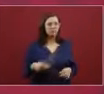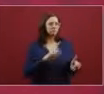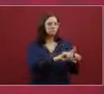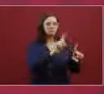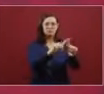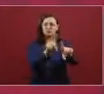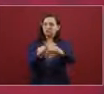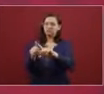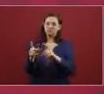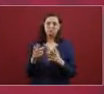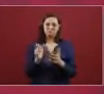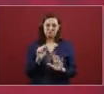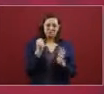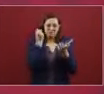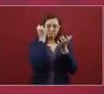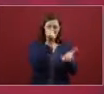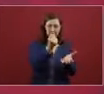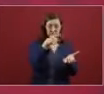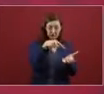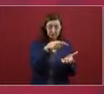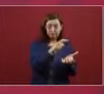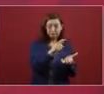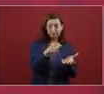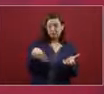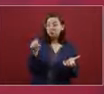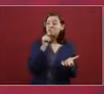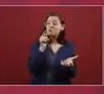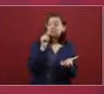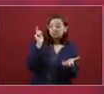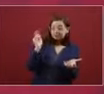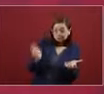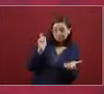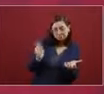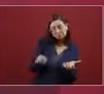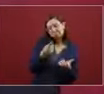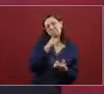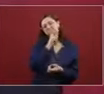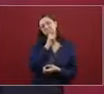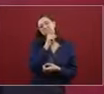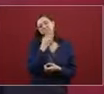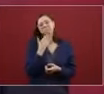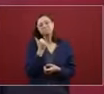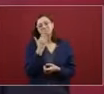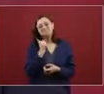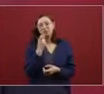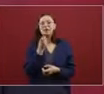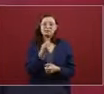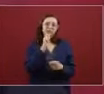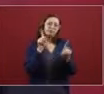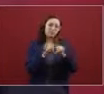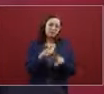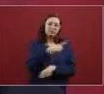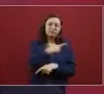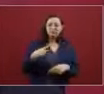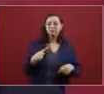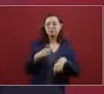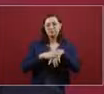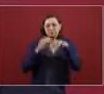recursos para pagarle bien a sus policías, que eso hay que atenderlo,